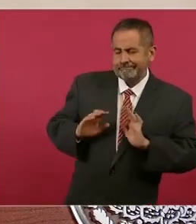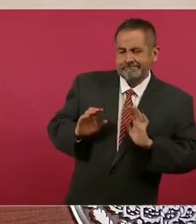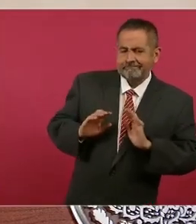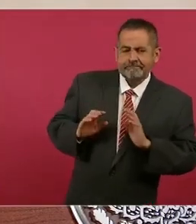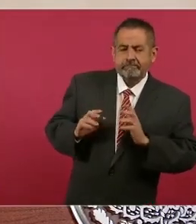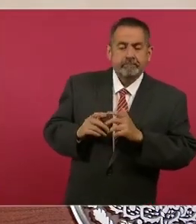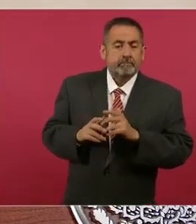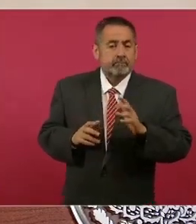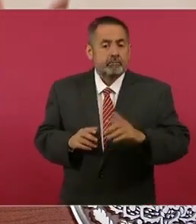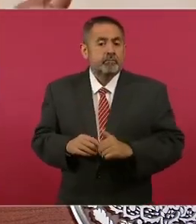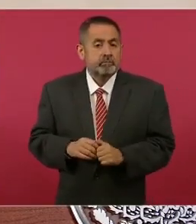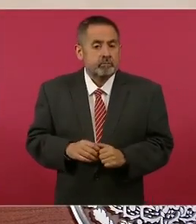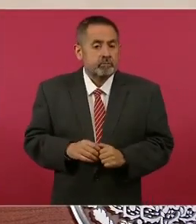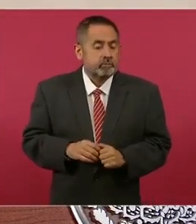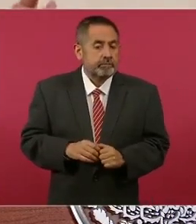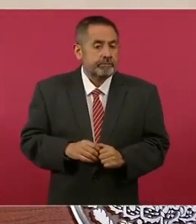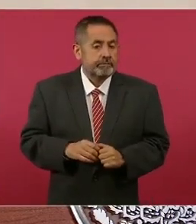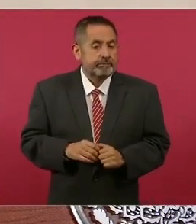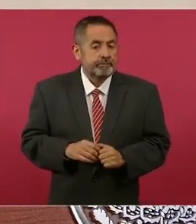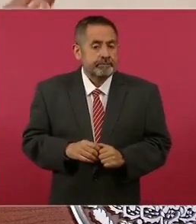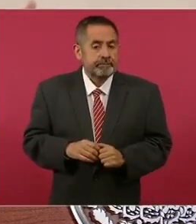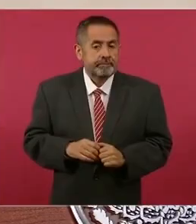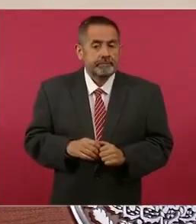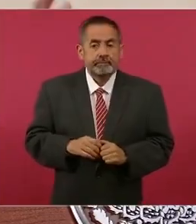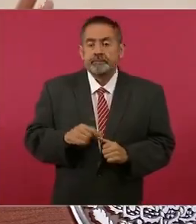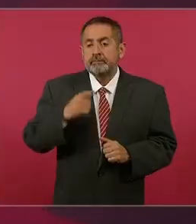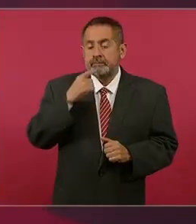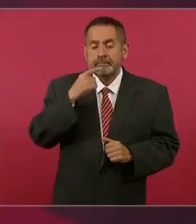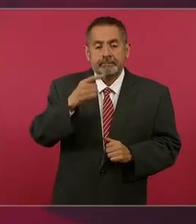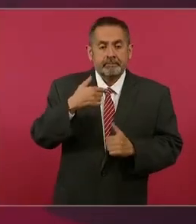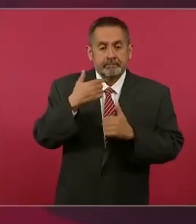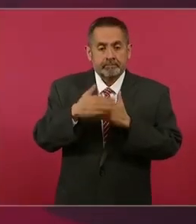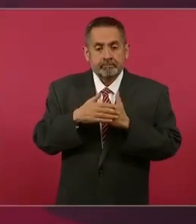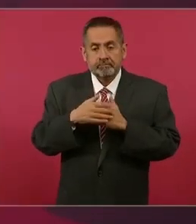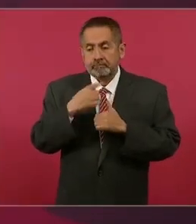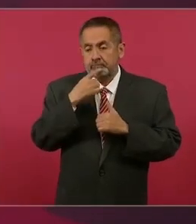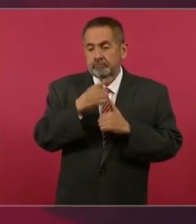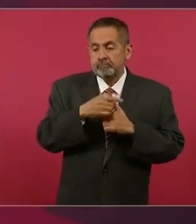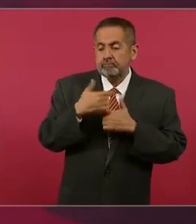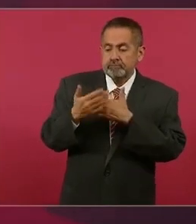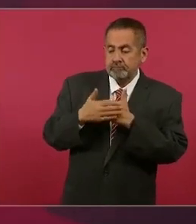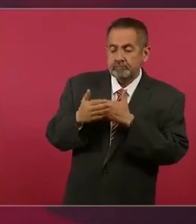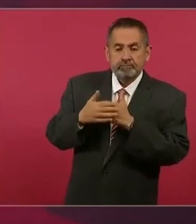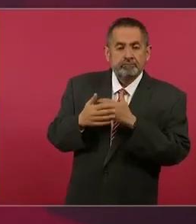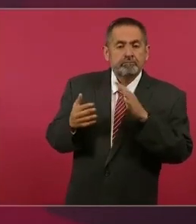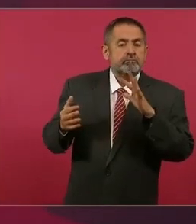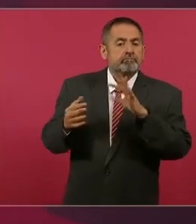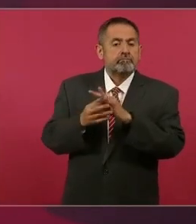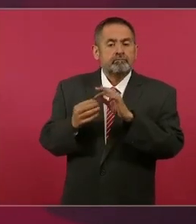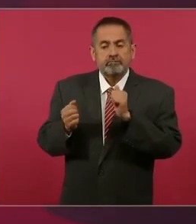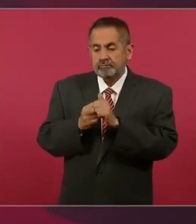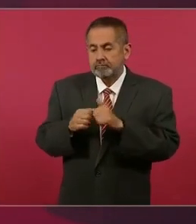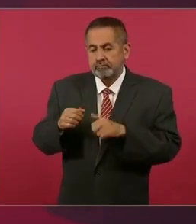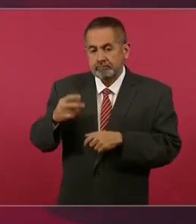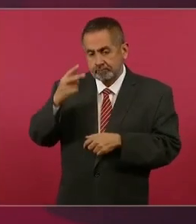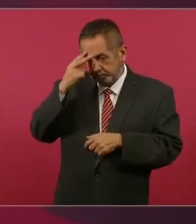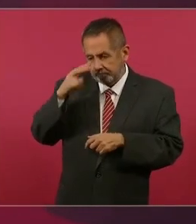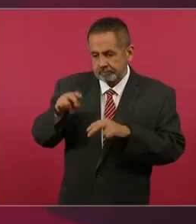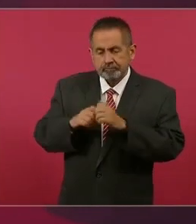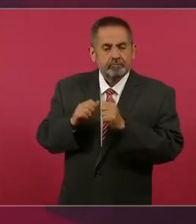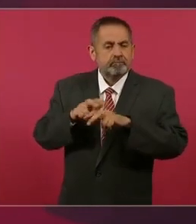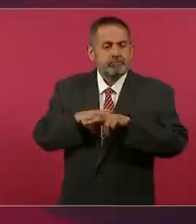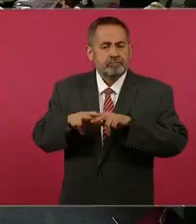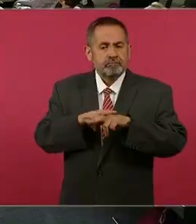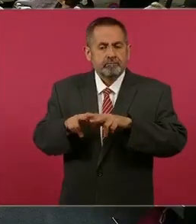cuando ofrecen que iban a comunicar a México a través de los